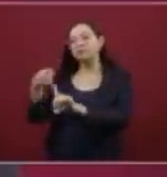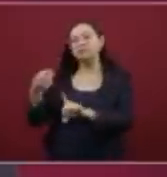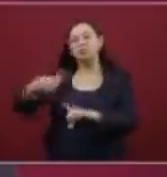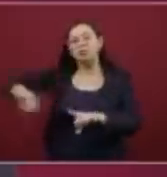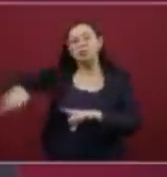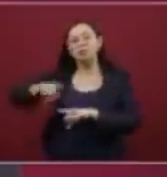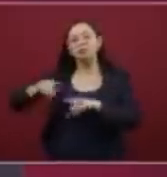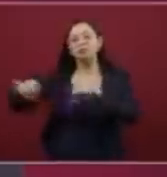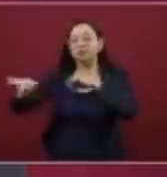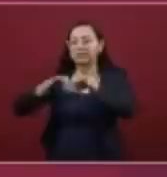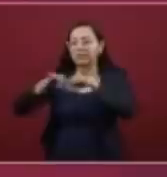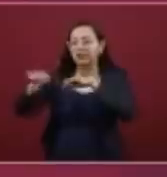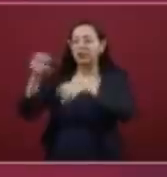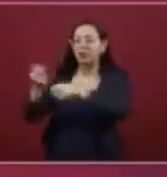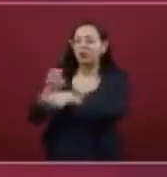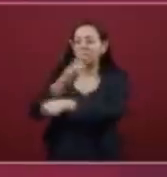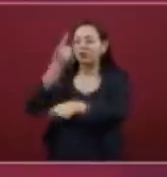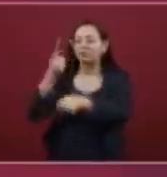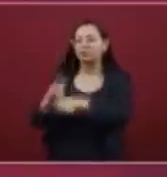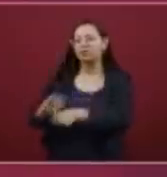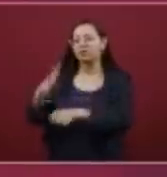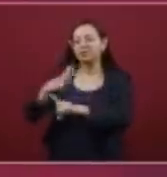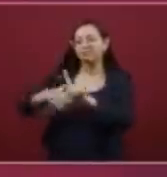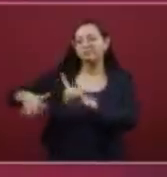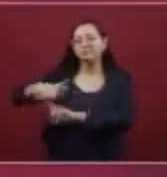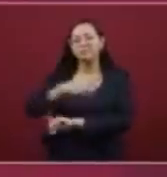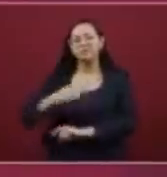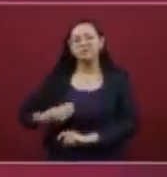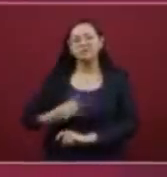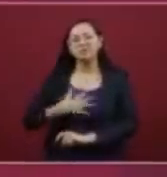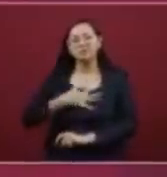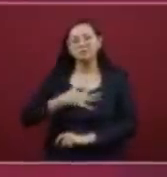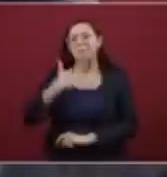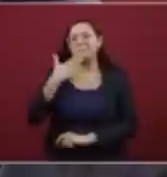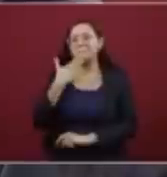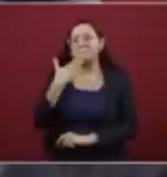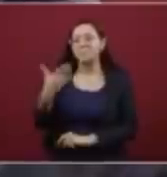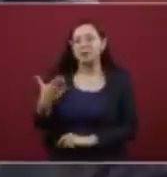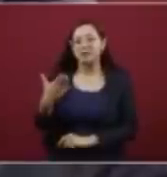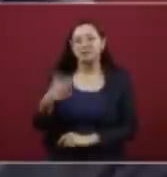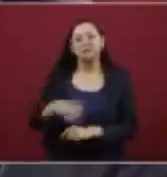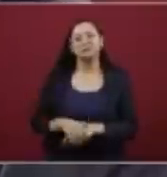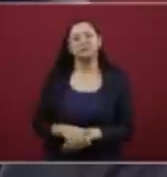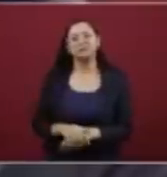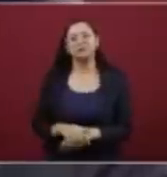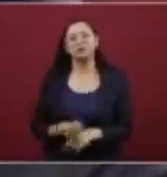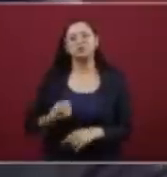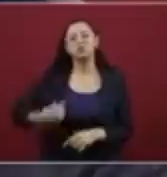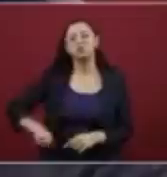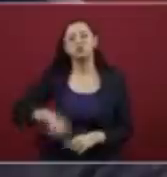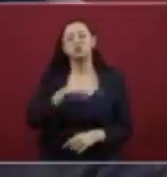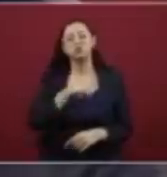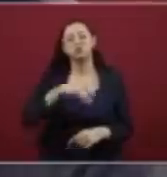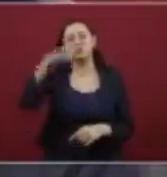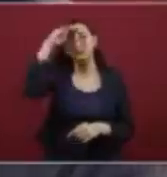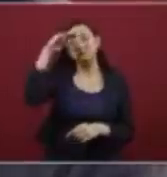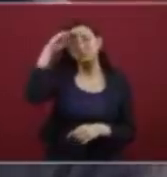de bienestar. Nosotros queremos que la migración sea